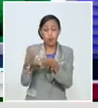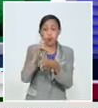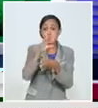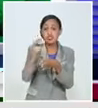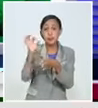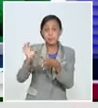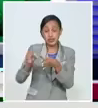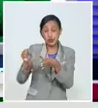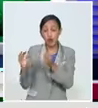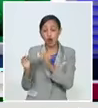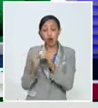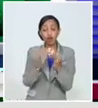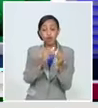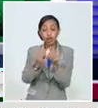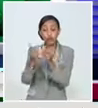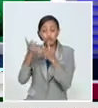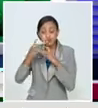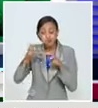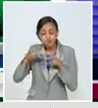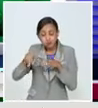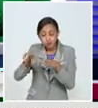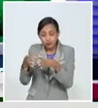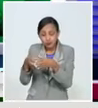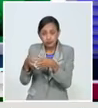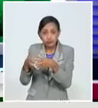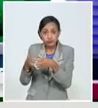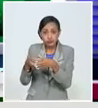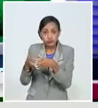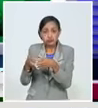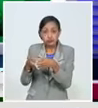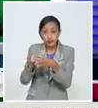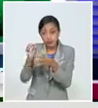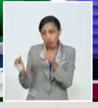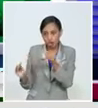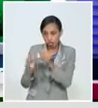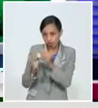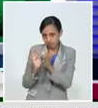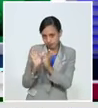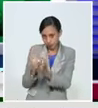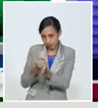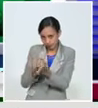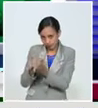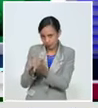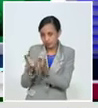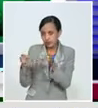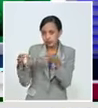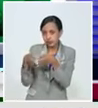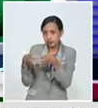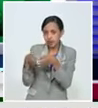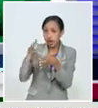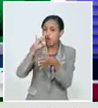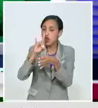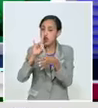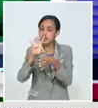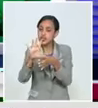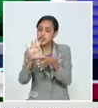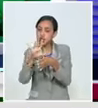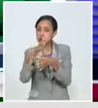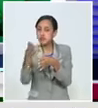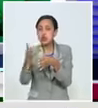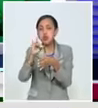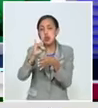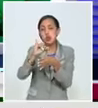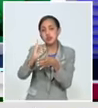contactos estudiados, contactos directos generalmente, entre 95 y